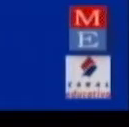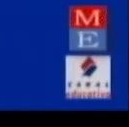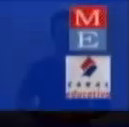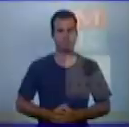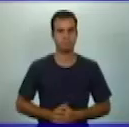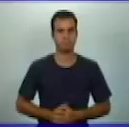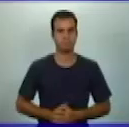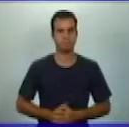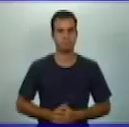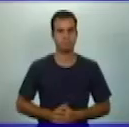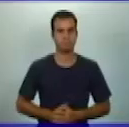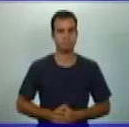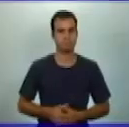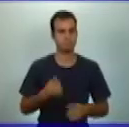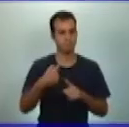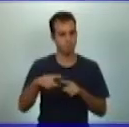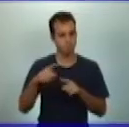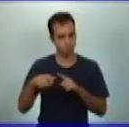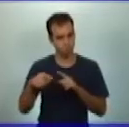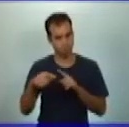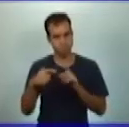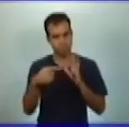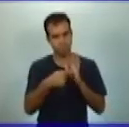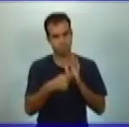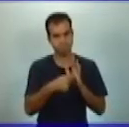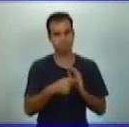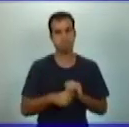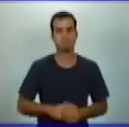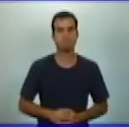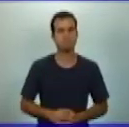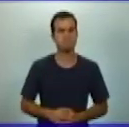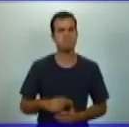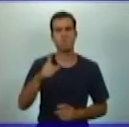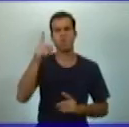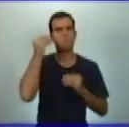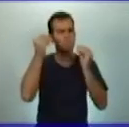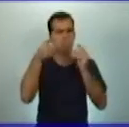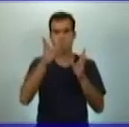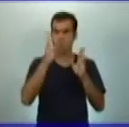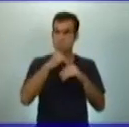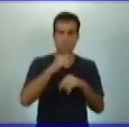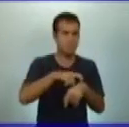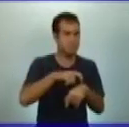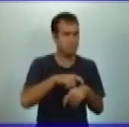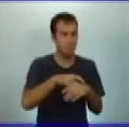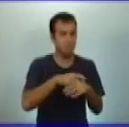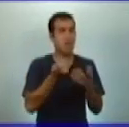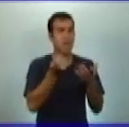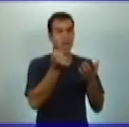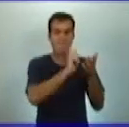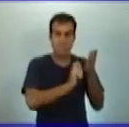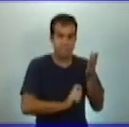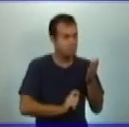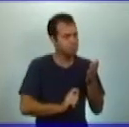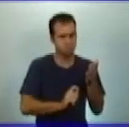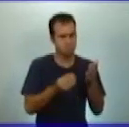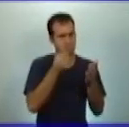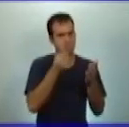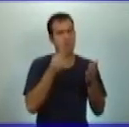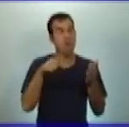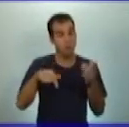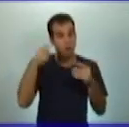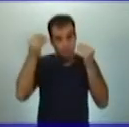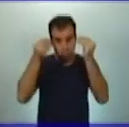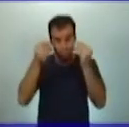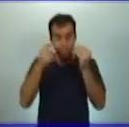Bien, pasemos a los otros incisos. Y no se preocupen si no les da tiempo a copiarlos completos, porque cuando analicemos la respuesta van a